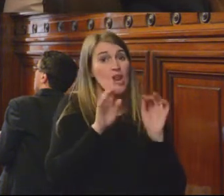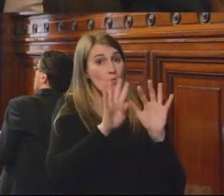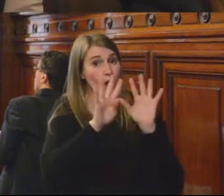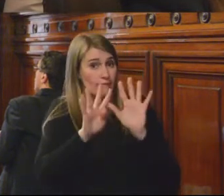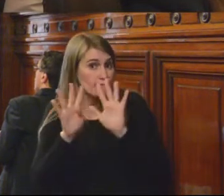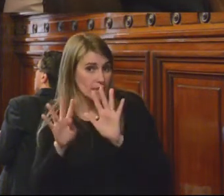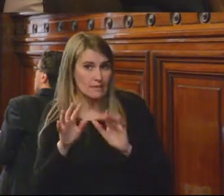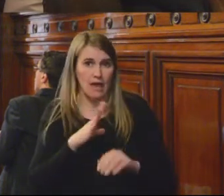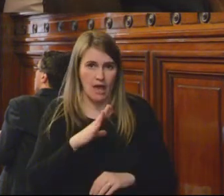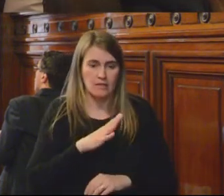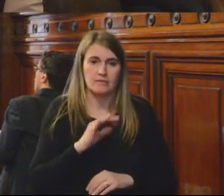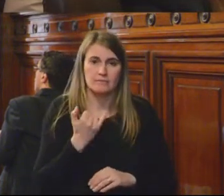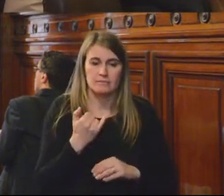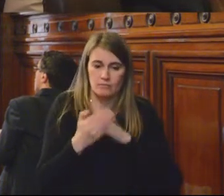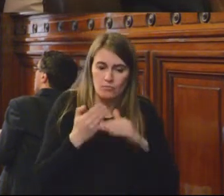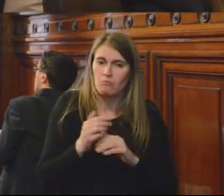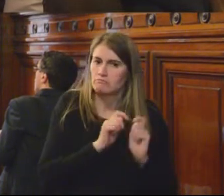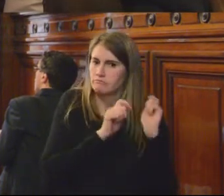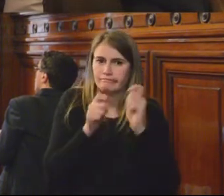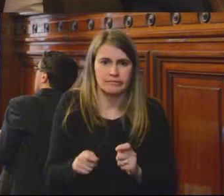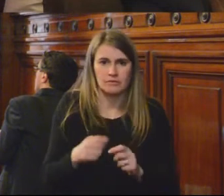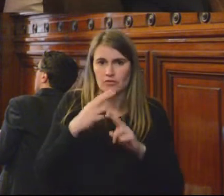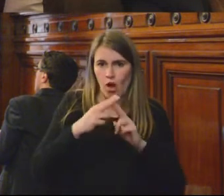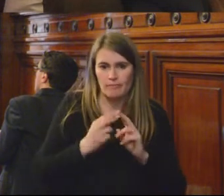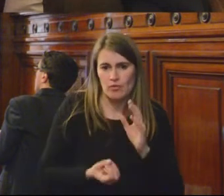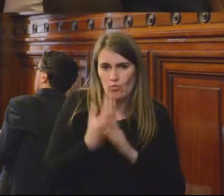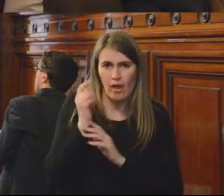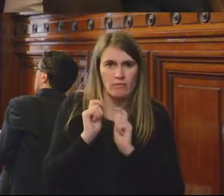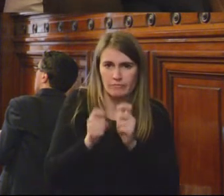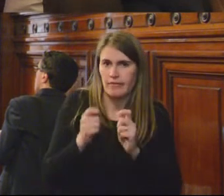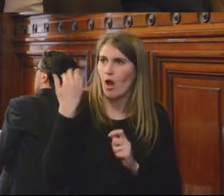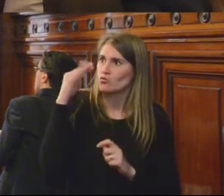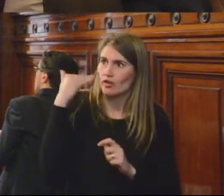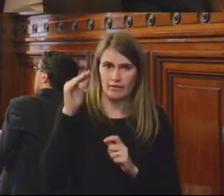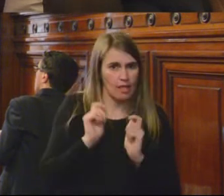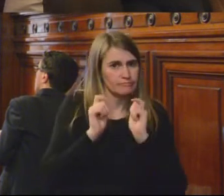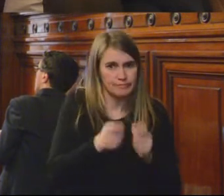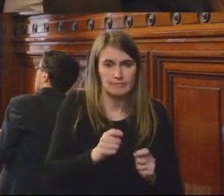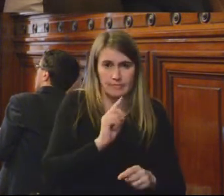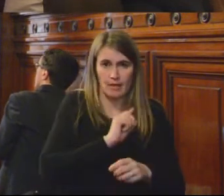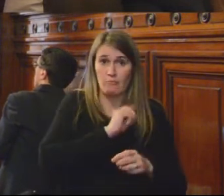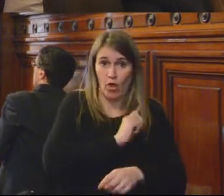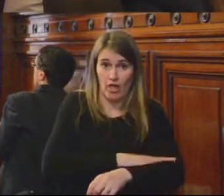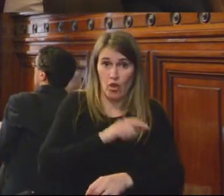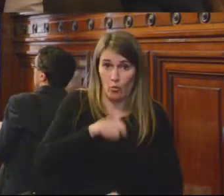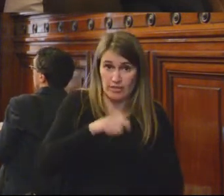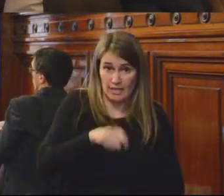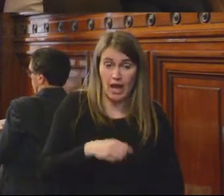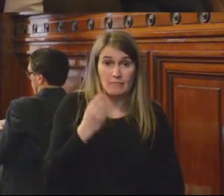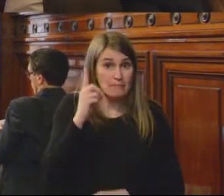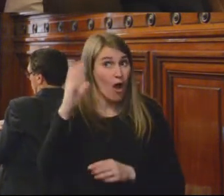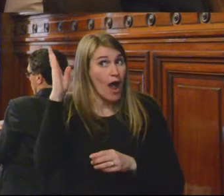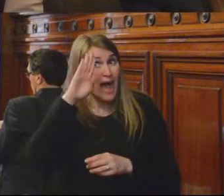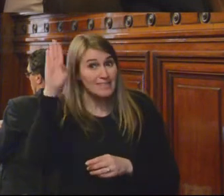se hizo un nuevo proceso de nombramiento de autoridades del Poder Judicial. ¿Por qué? Porque la Asamblea Nacional Constituyente, como lo reconoce